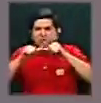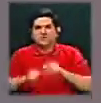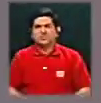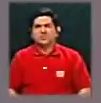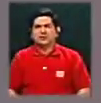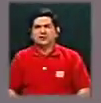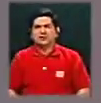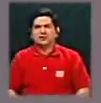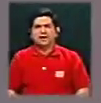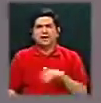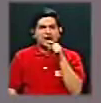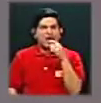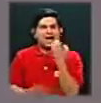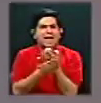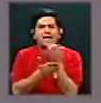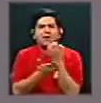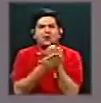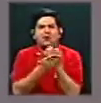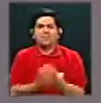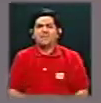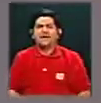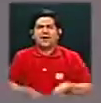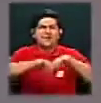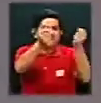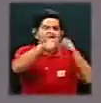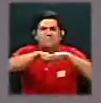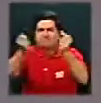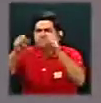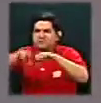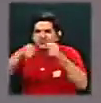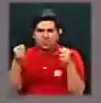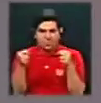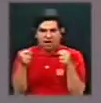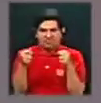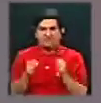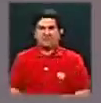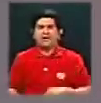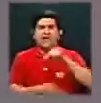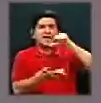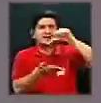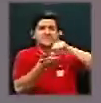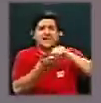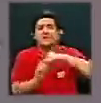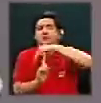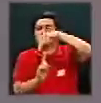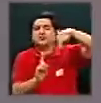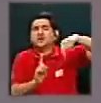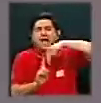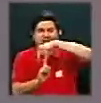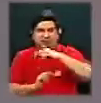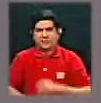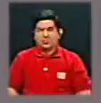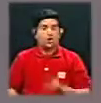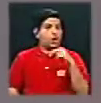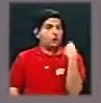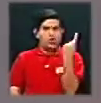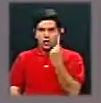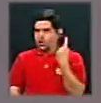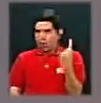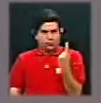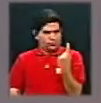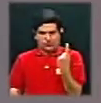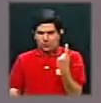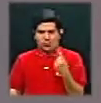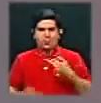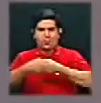propiciado sistemáticamente que la economía quede fragmentada, quede fracturada en centros y periferias. No solamente el hecho